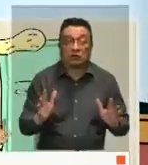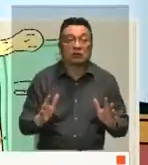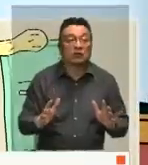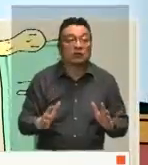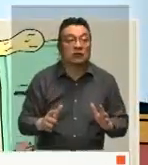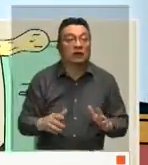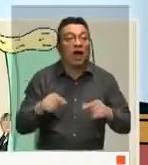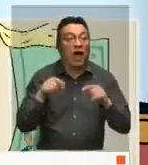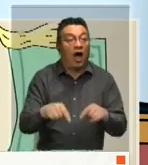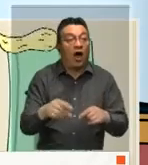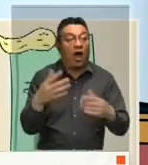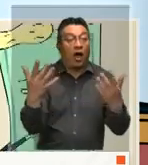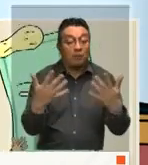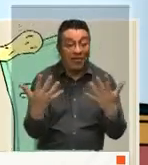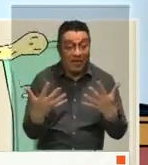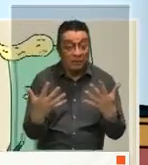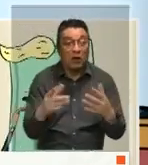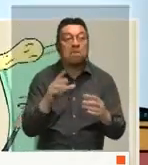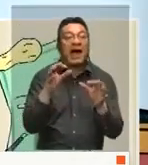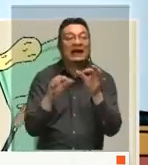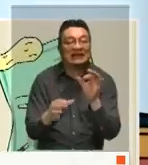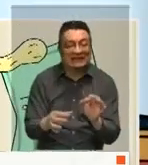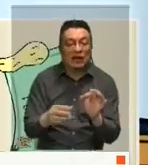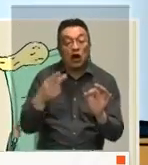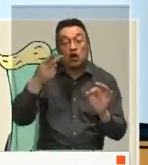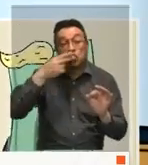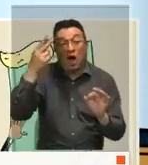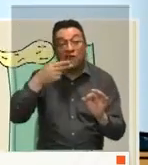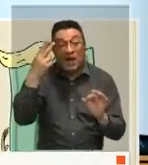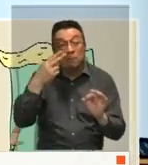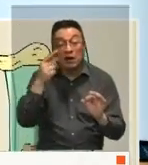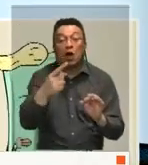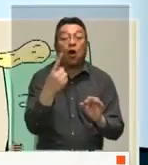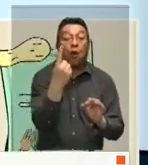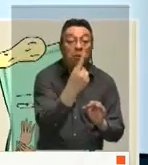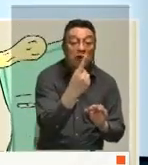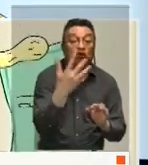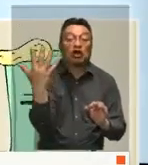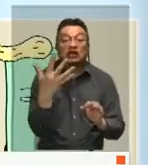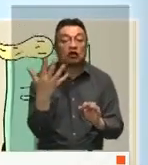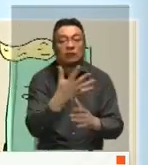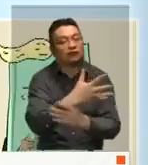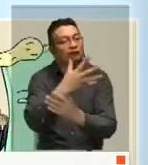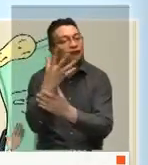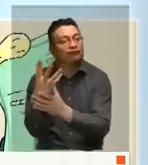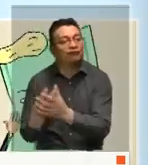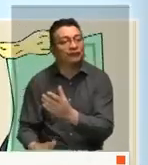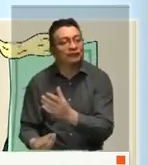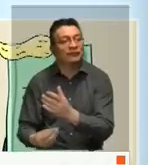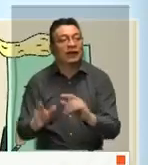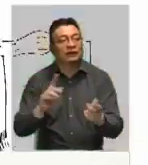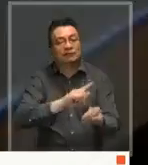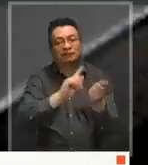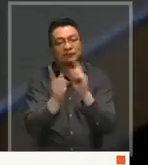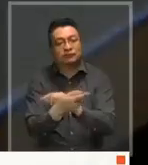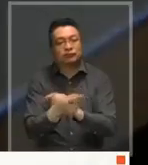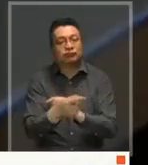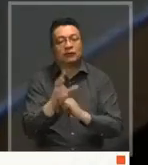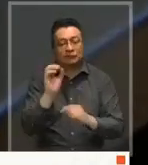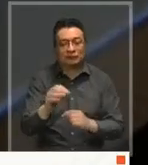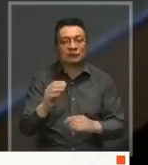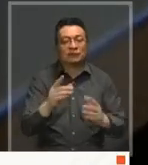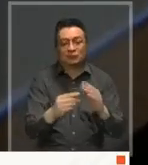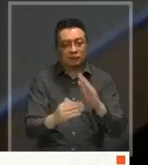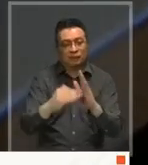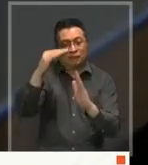moneda de 10 es la más chica, porque desde noviembre las monedas de 1 y 5 dejarán de emitirse, dando paso al redondeo. Aún